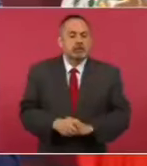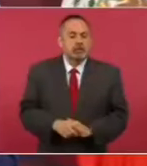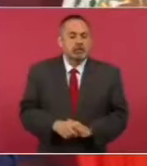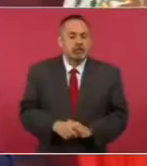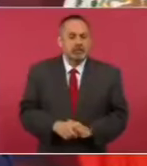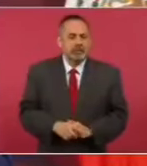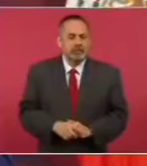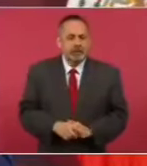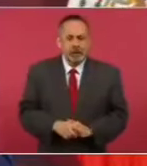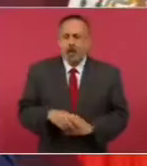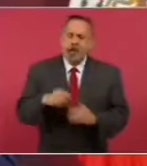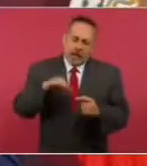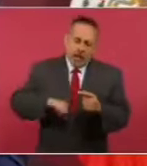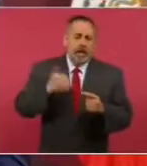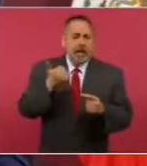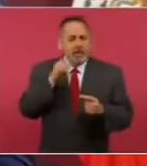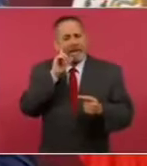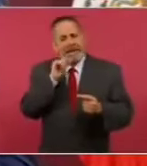La cumbre en general.